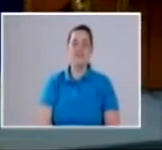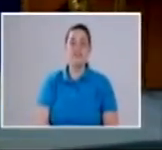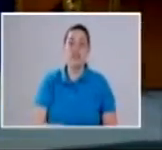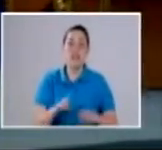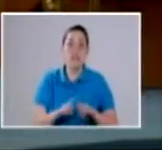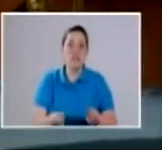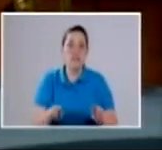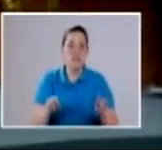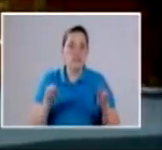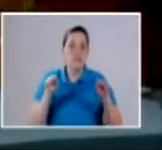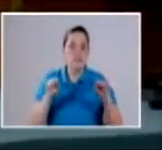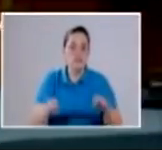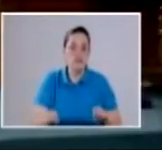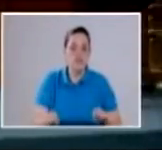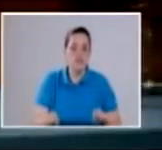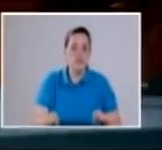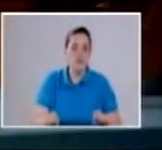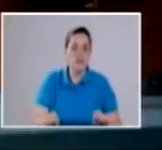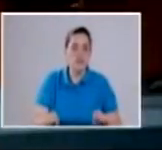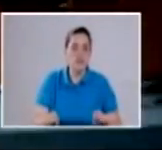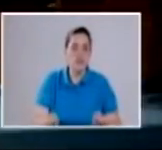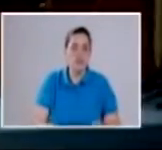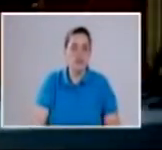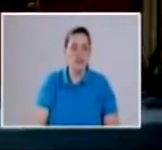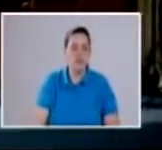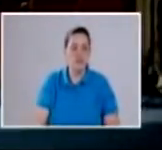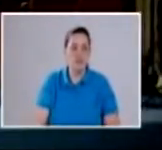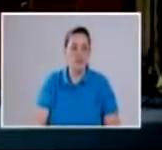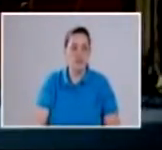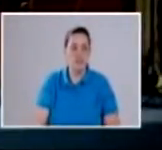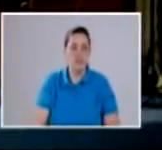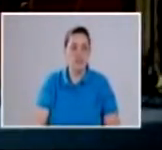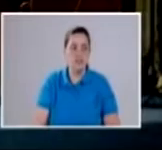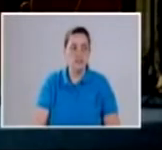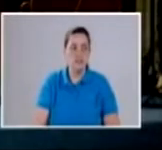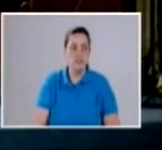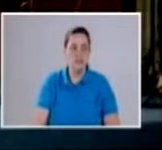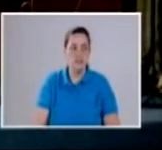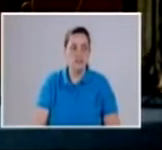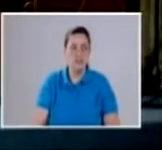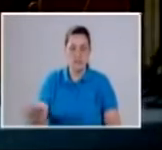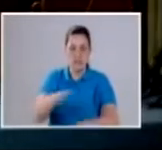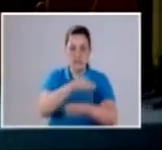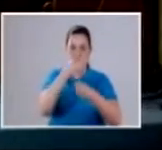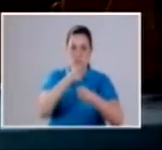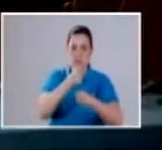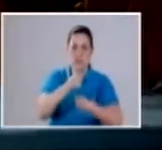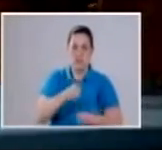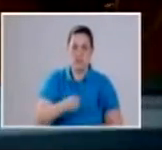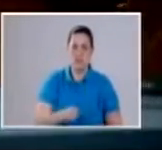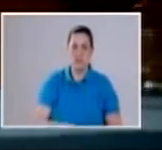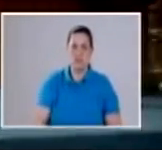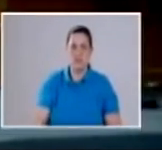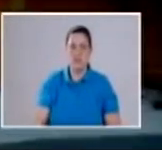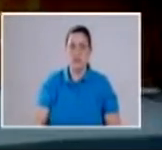Pero poder sojuzgar el miedo por el Espíritu Santo, ese es valiente.